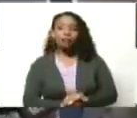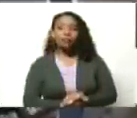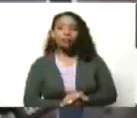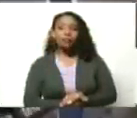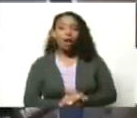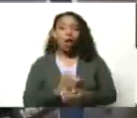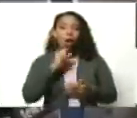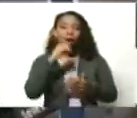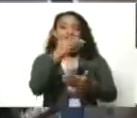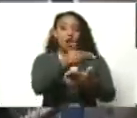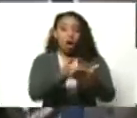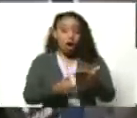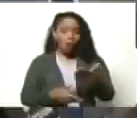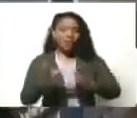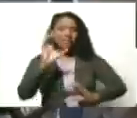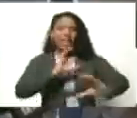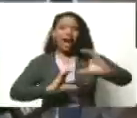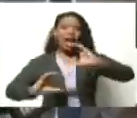informes científicos